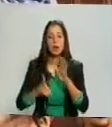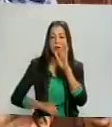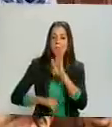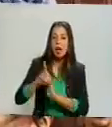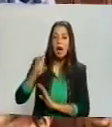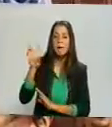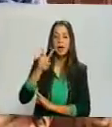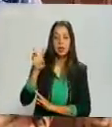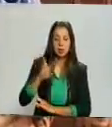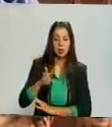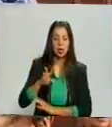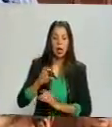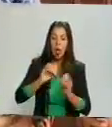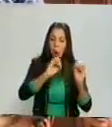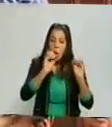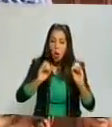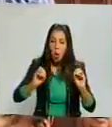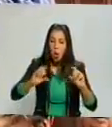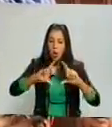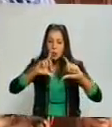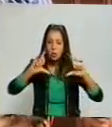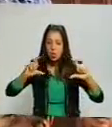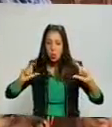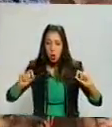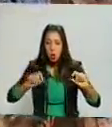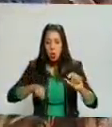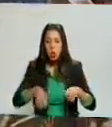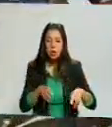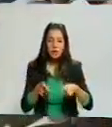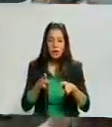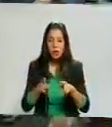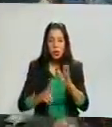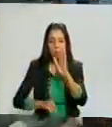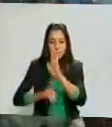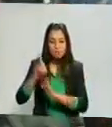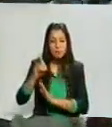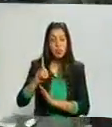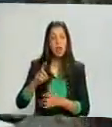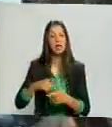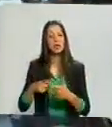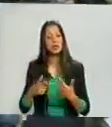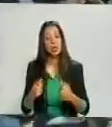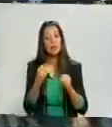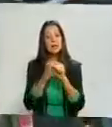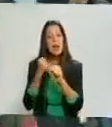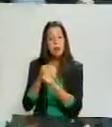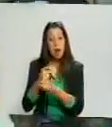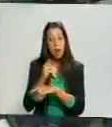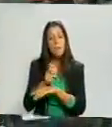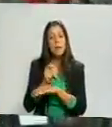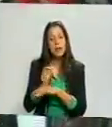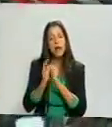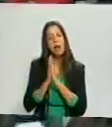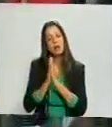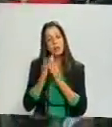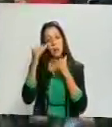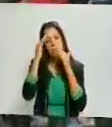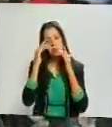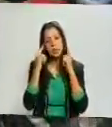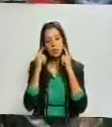país el arco minero del Orinoco. Por eso los trabajadores y el sector minero solicita que se tome en cuenta